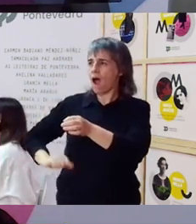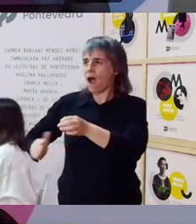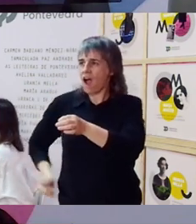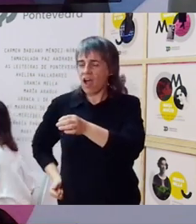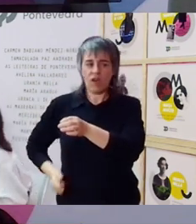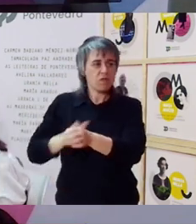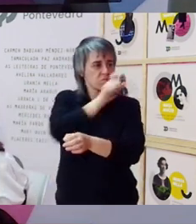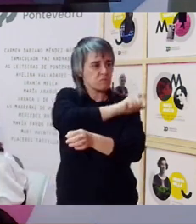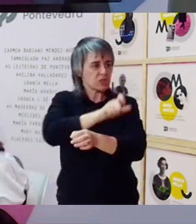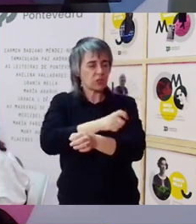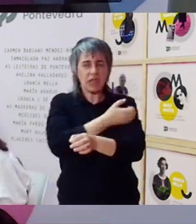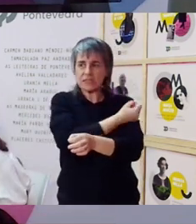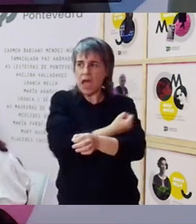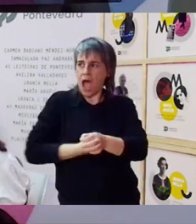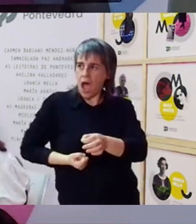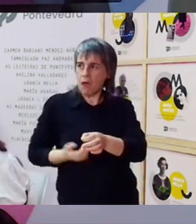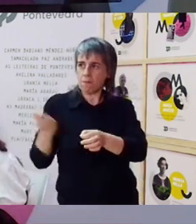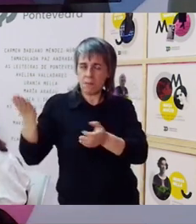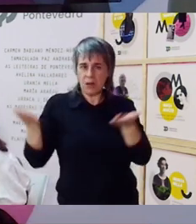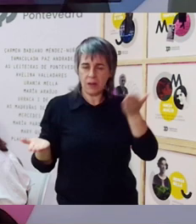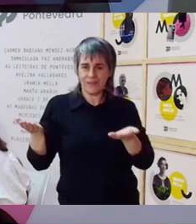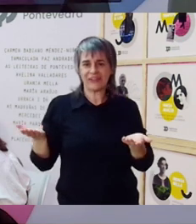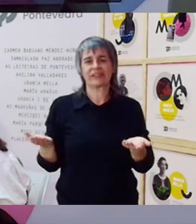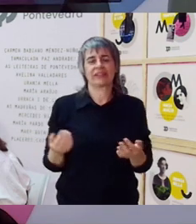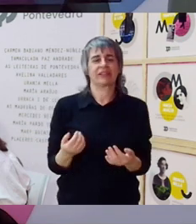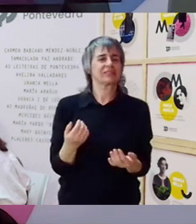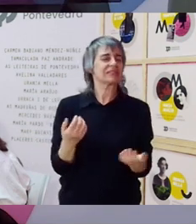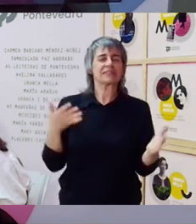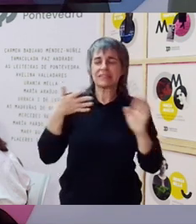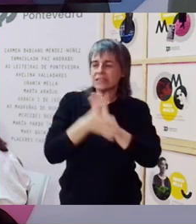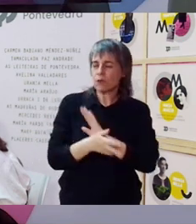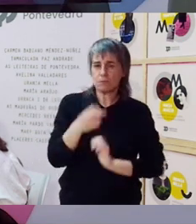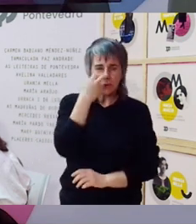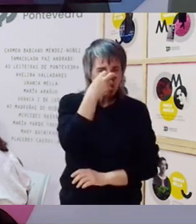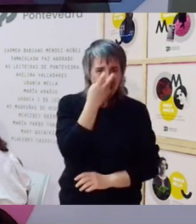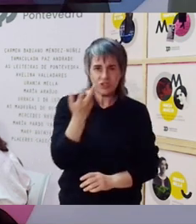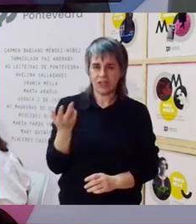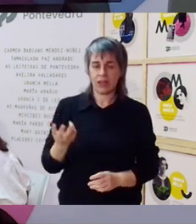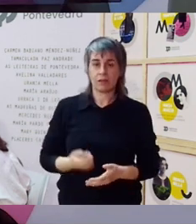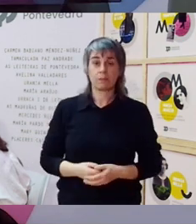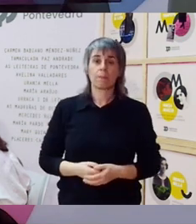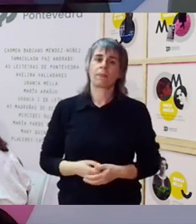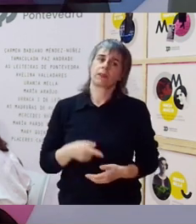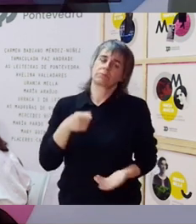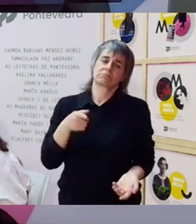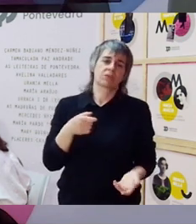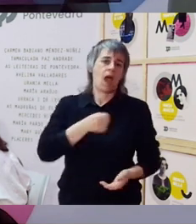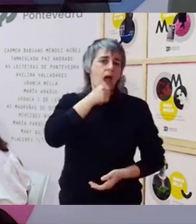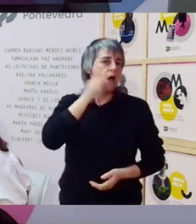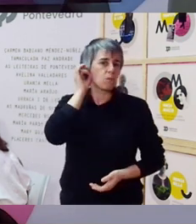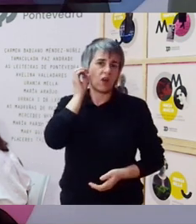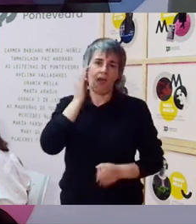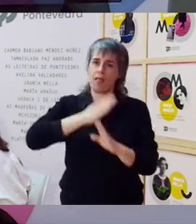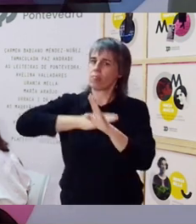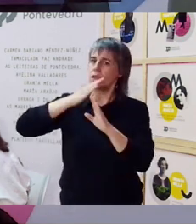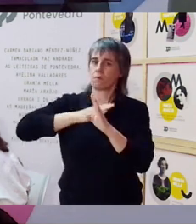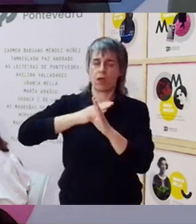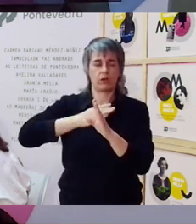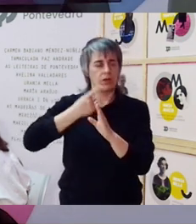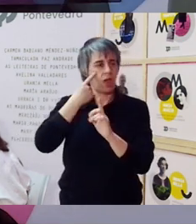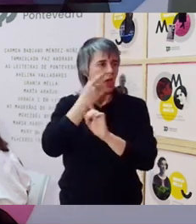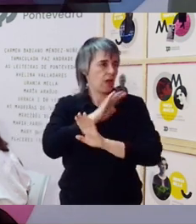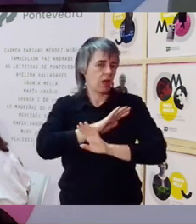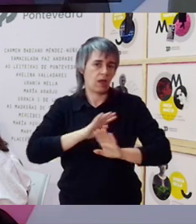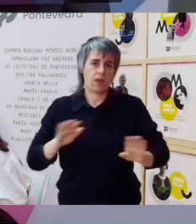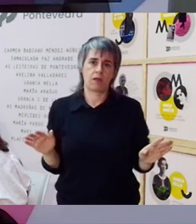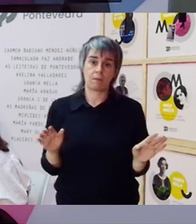curiosidade. E aparte de que tiña un nivel que, bueno, nos non lle chegamos nin a suela dos zapatos, porque tanto Víctor